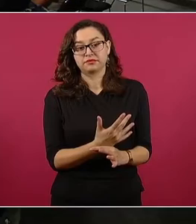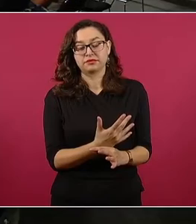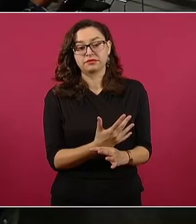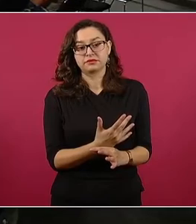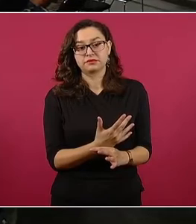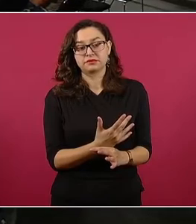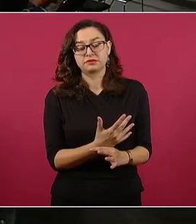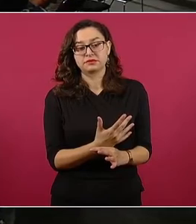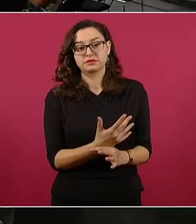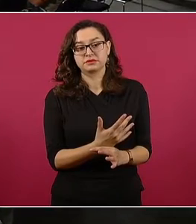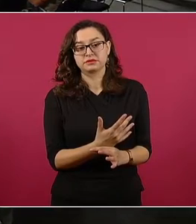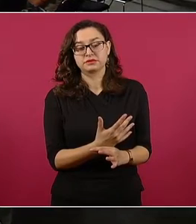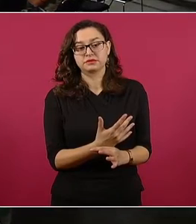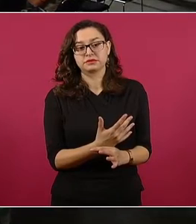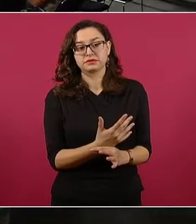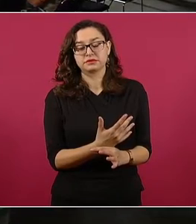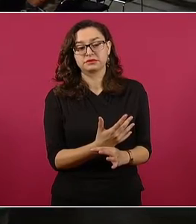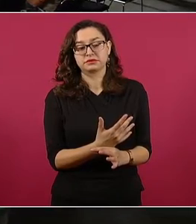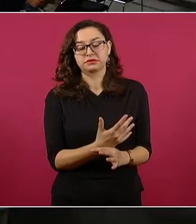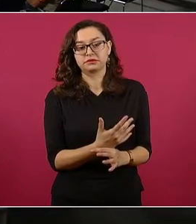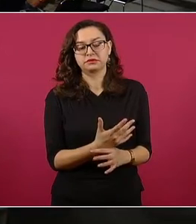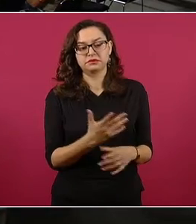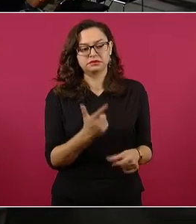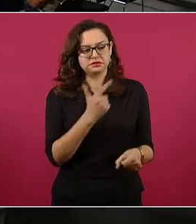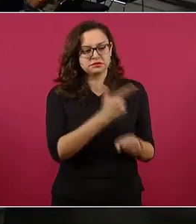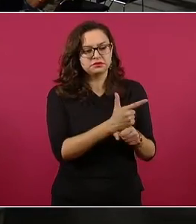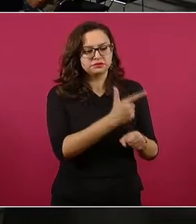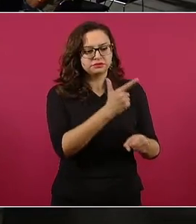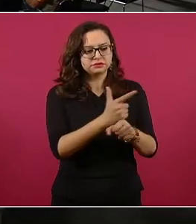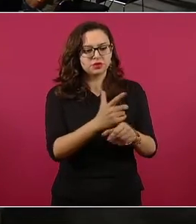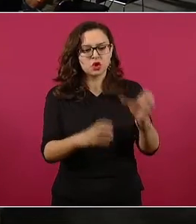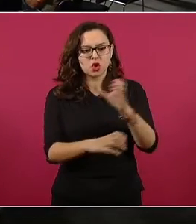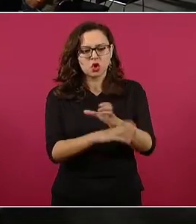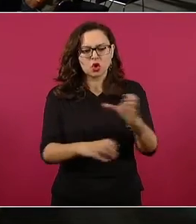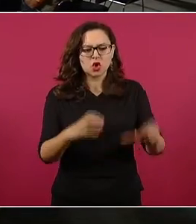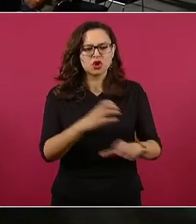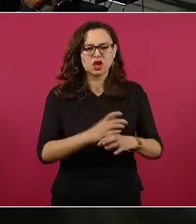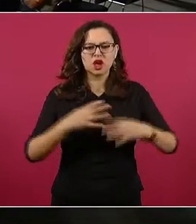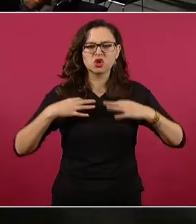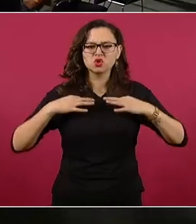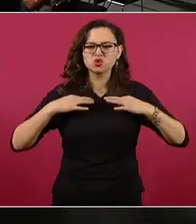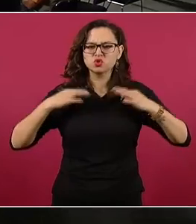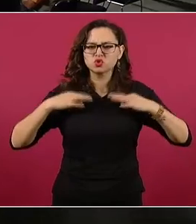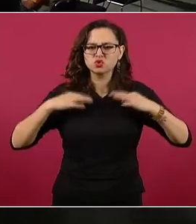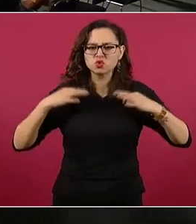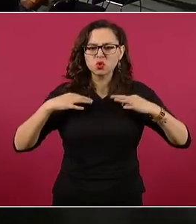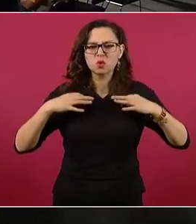textiles y otras mercancías se quemaran,